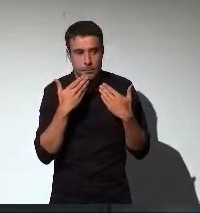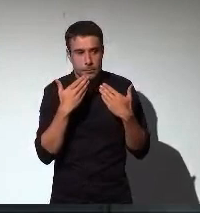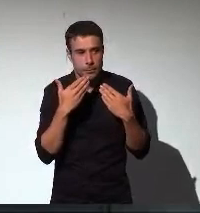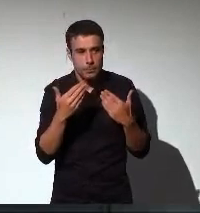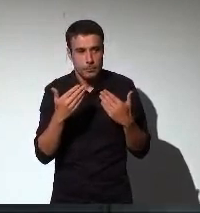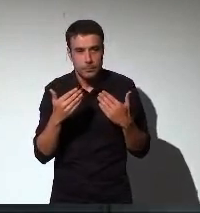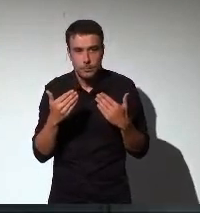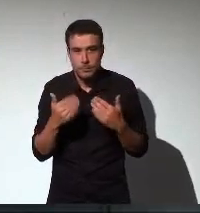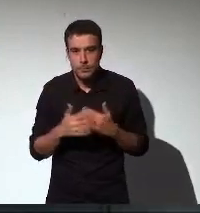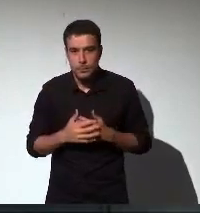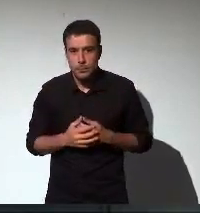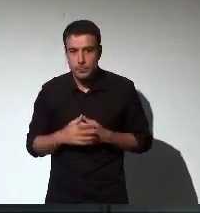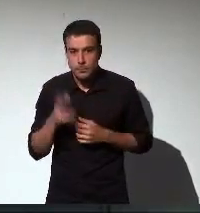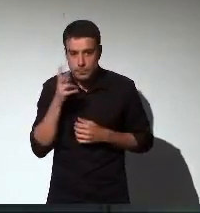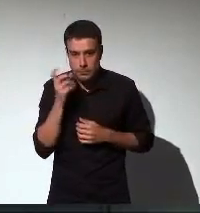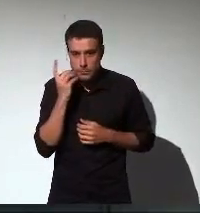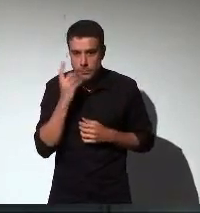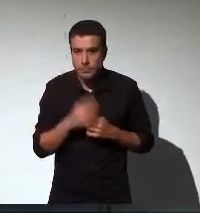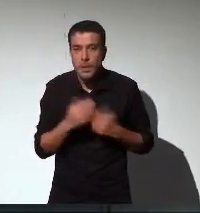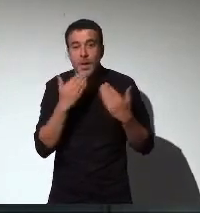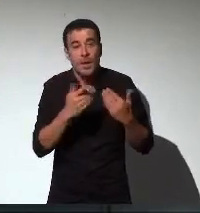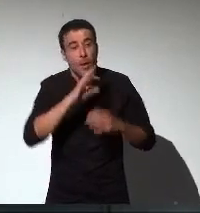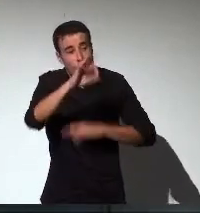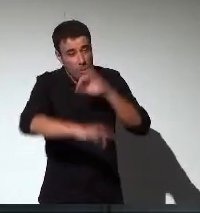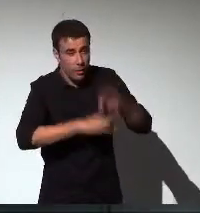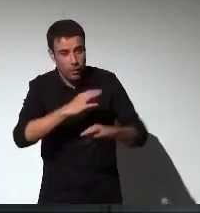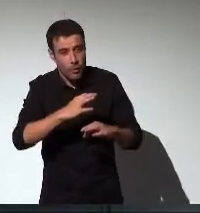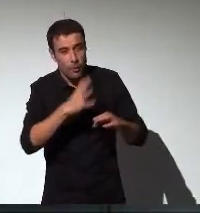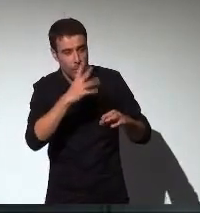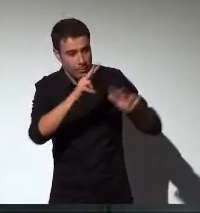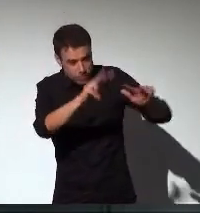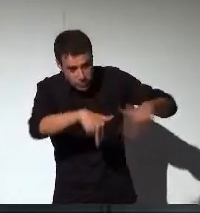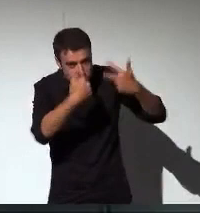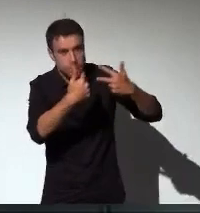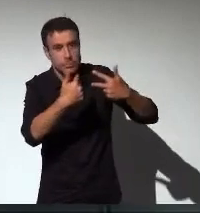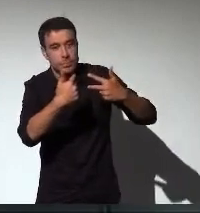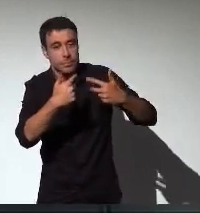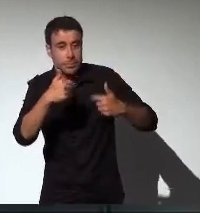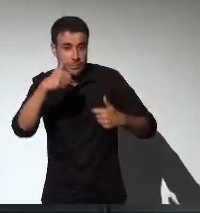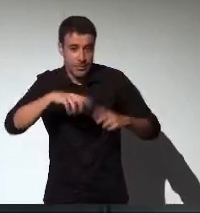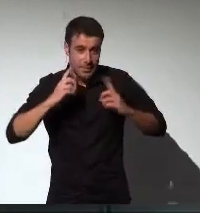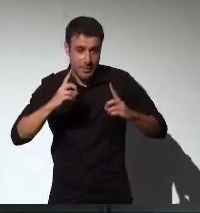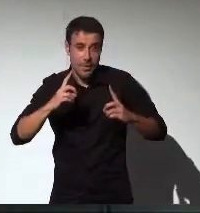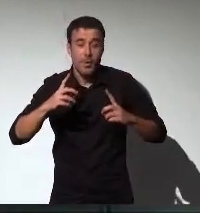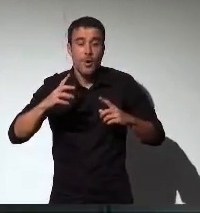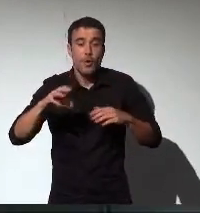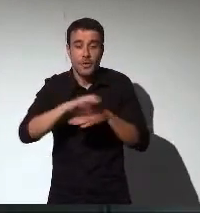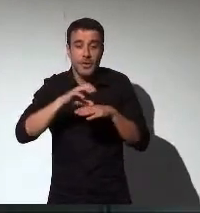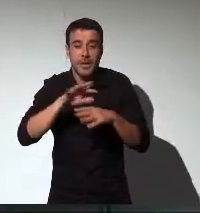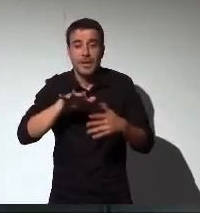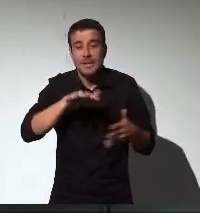pero sobre todo gracias a la organización por permitirnos, en este caso a la Consejería de Transición